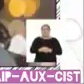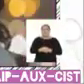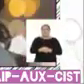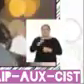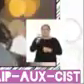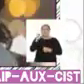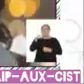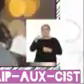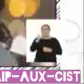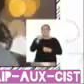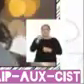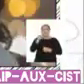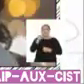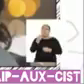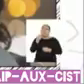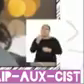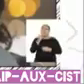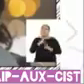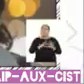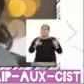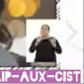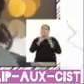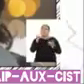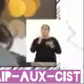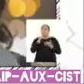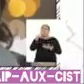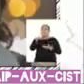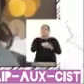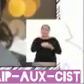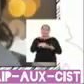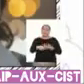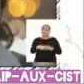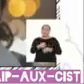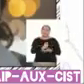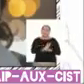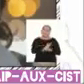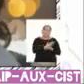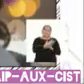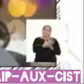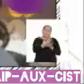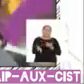Un ensayo sobre por qué vale la pena estudiar. Esta semana va a ser muy larga.